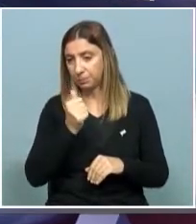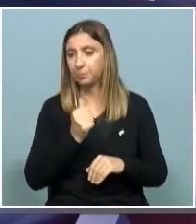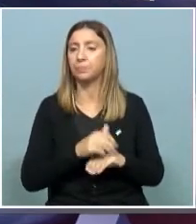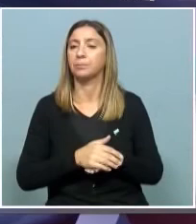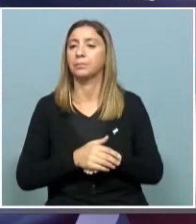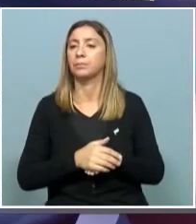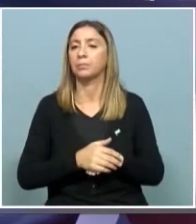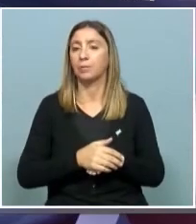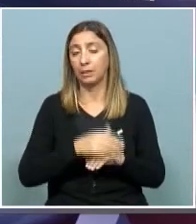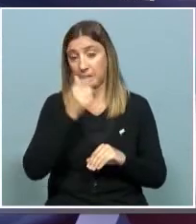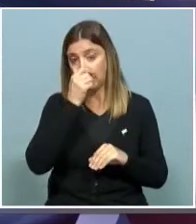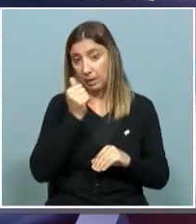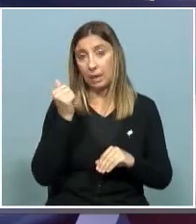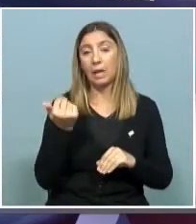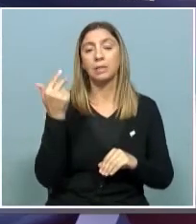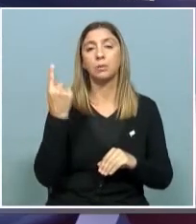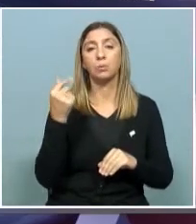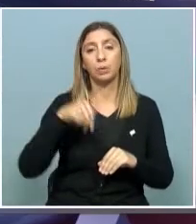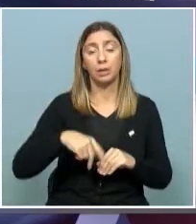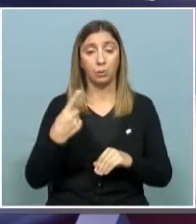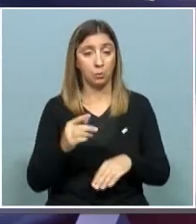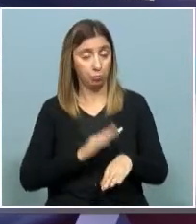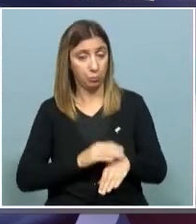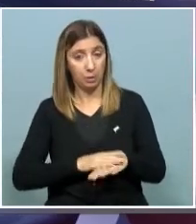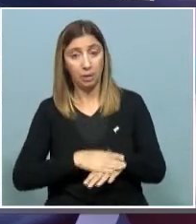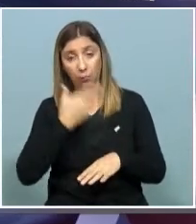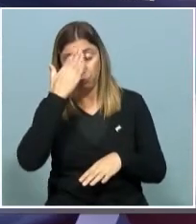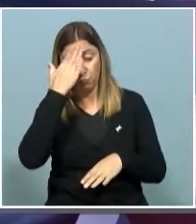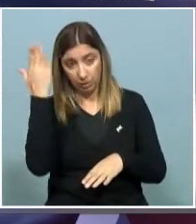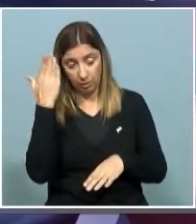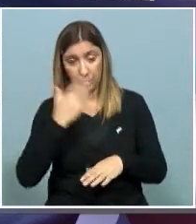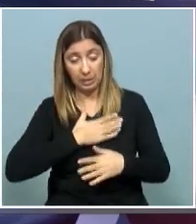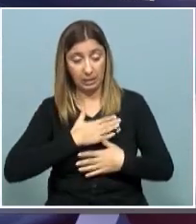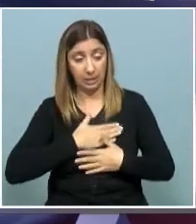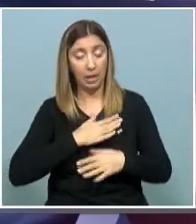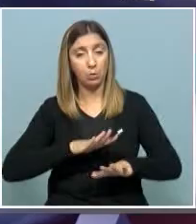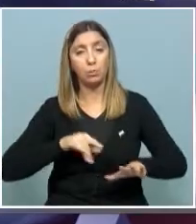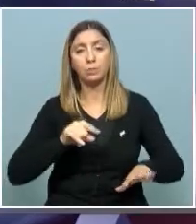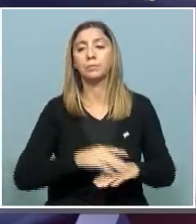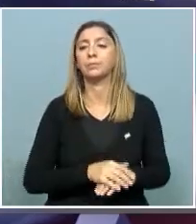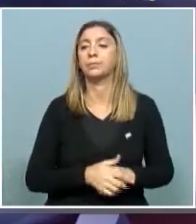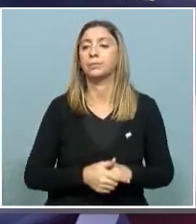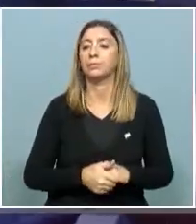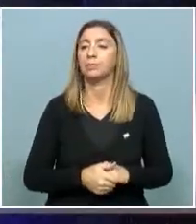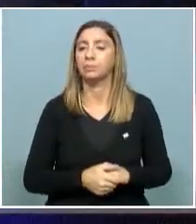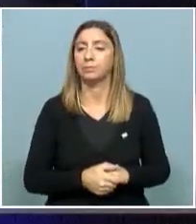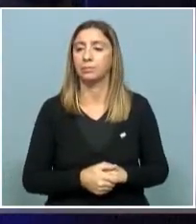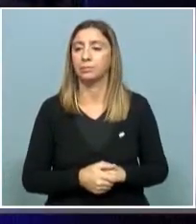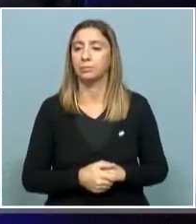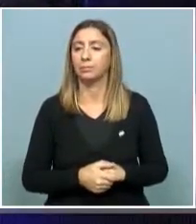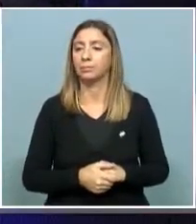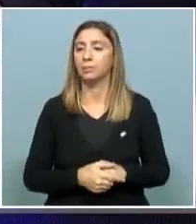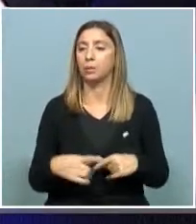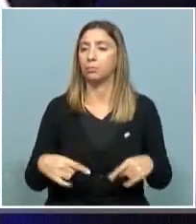virus ah1n1 es el responsable de la sintomatología de estos alumnos bueno pero ya se han